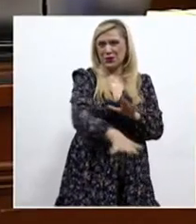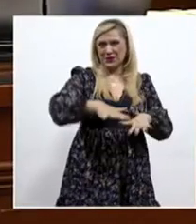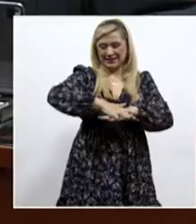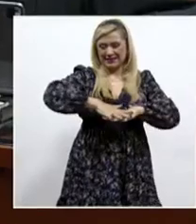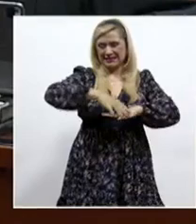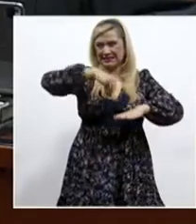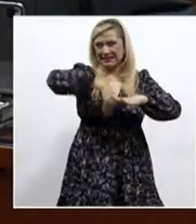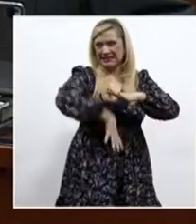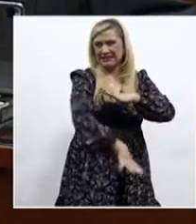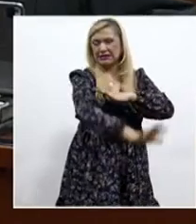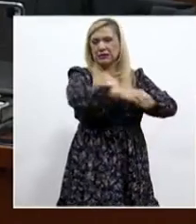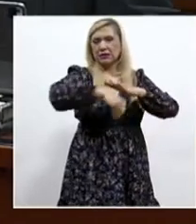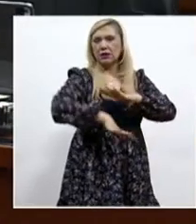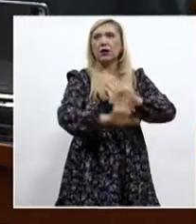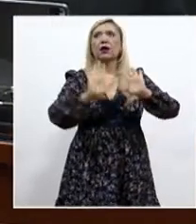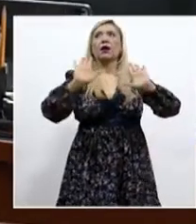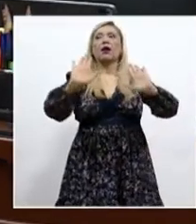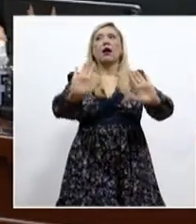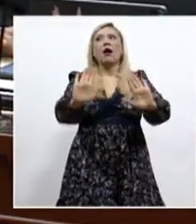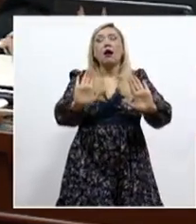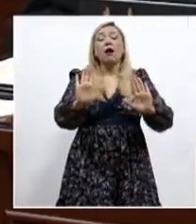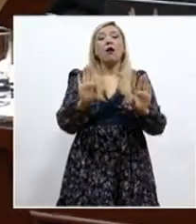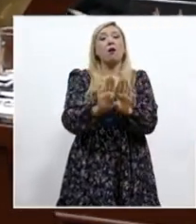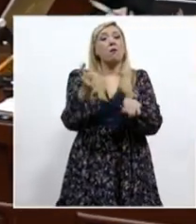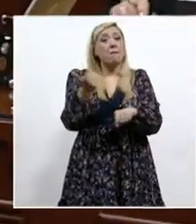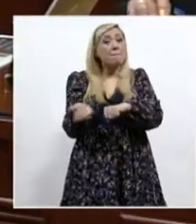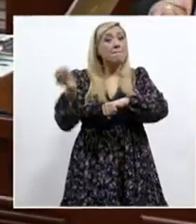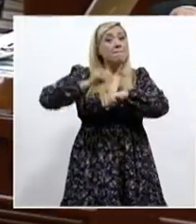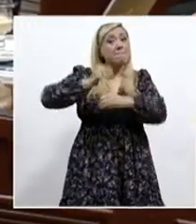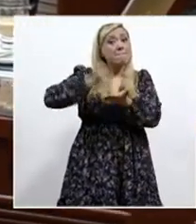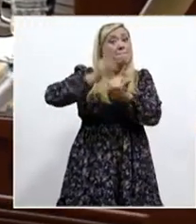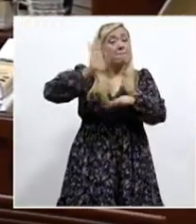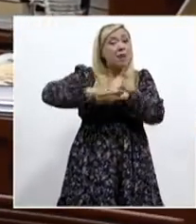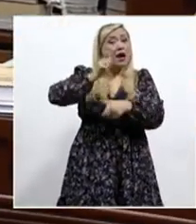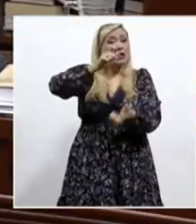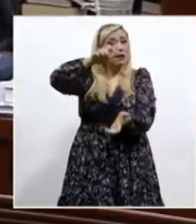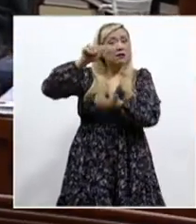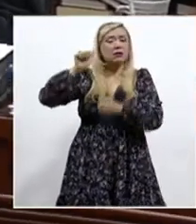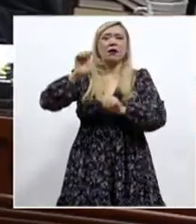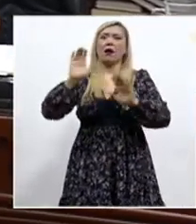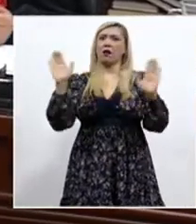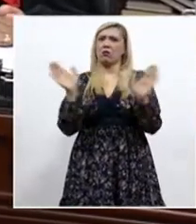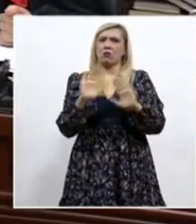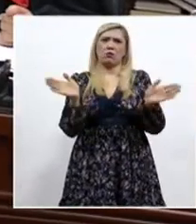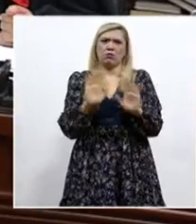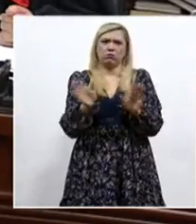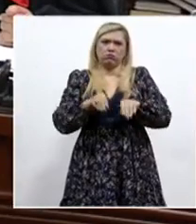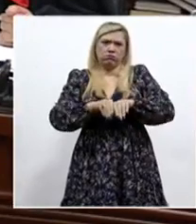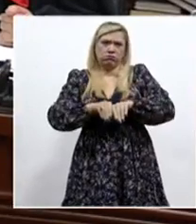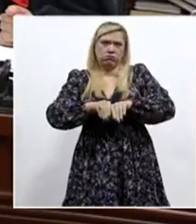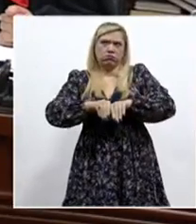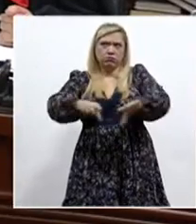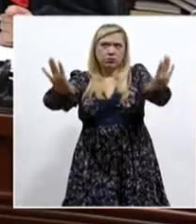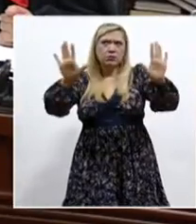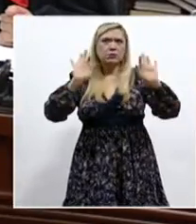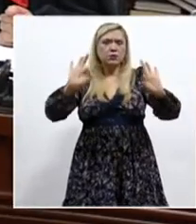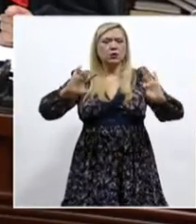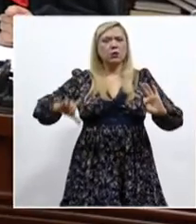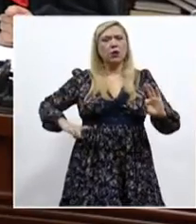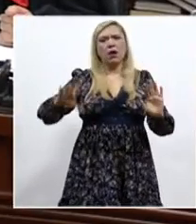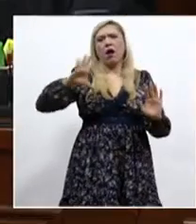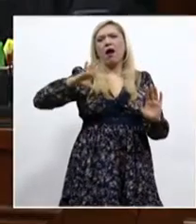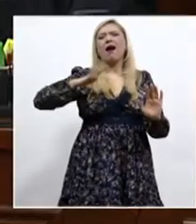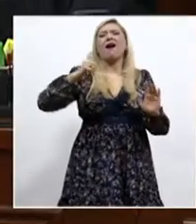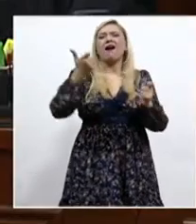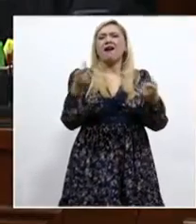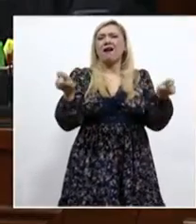función de un elemento ajeno al costo que representa para el municipio el prestar esos servicios. También declaró la invalidez